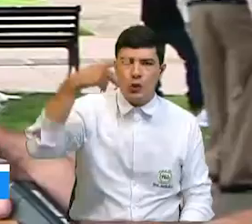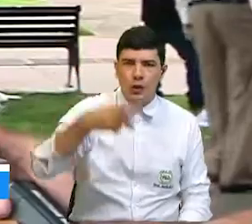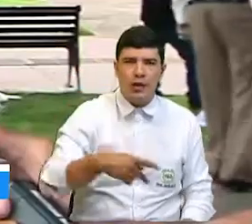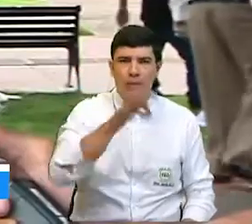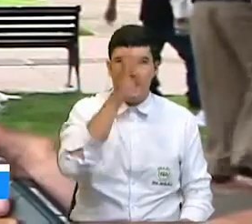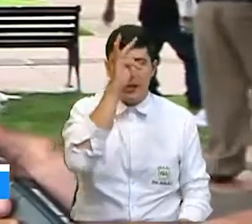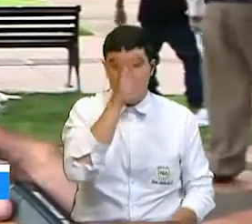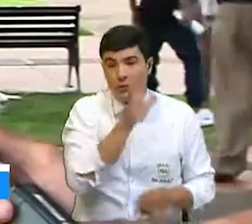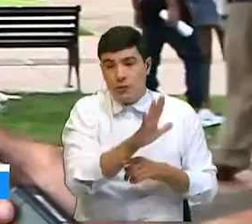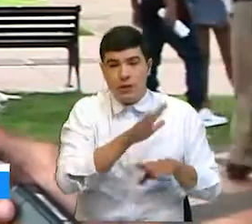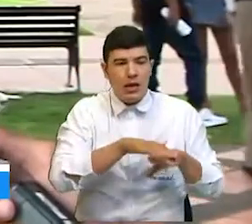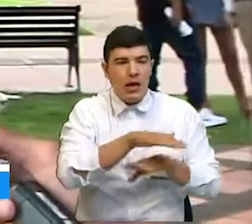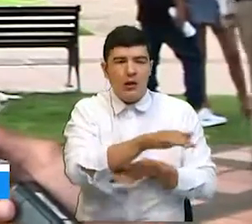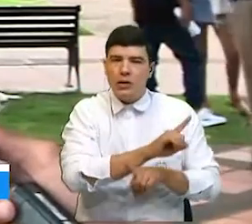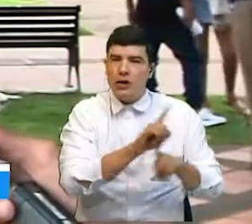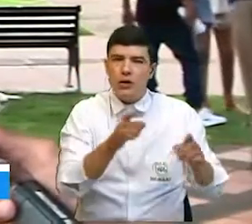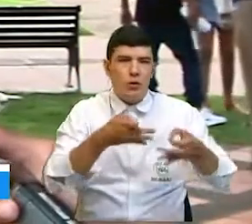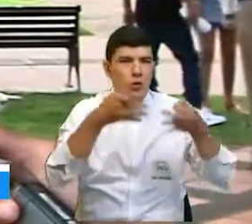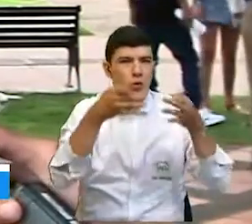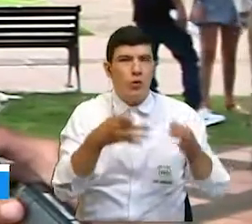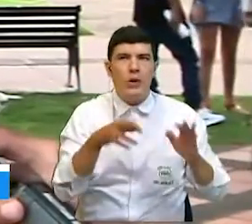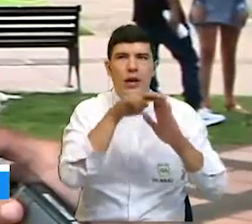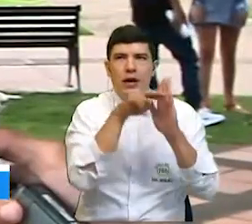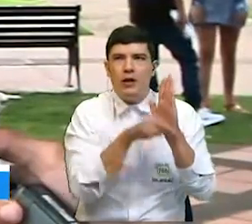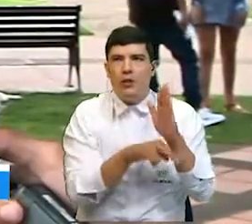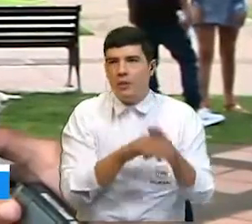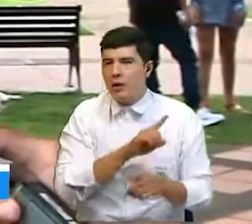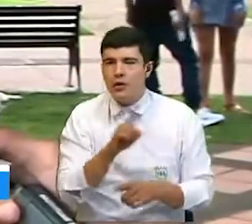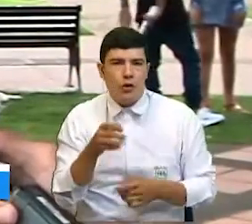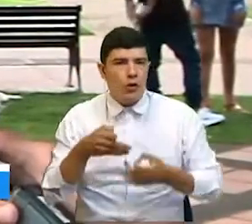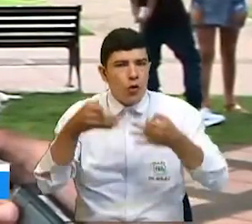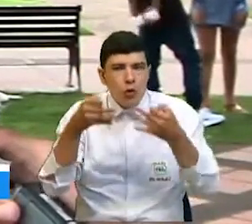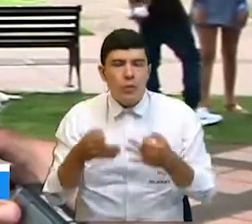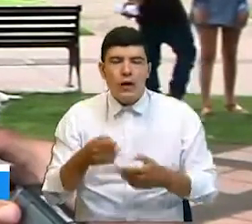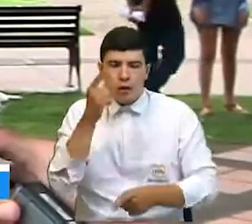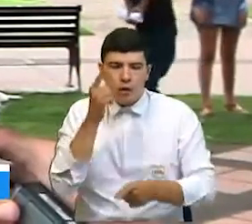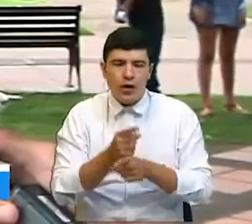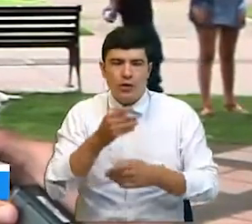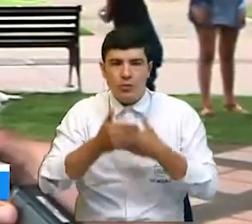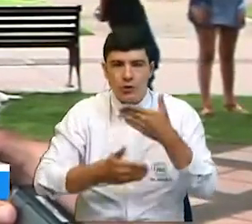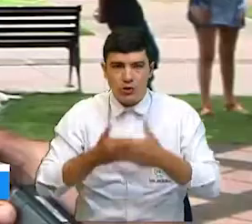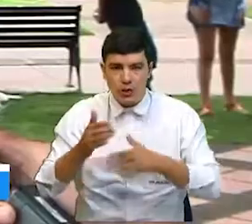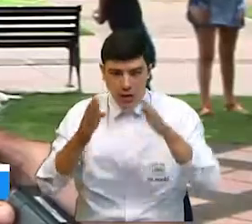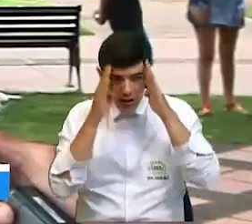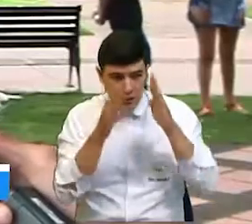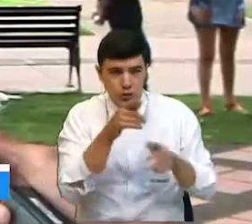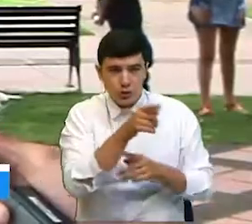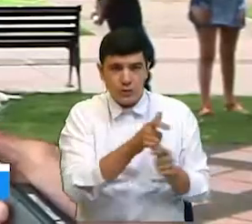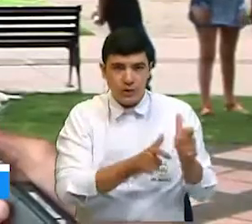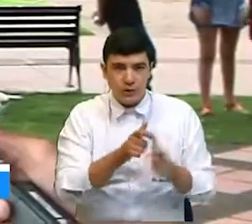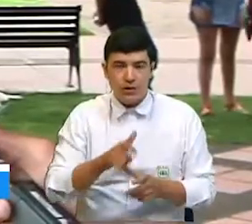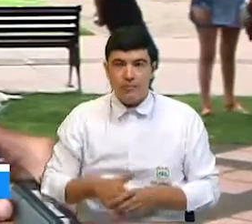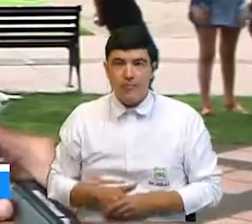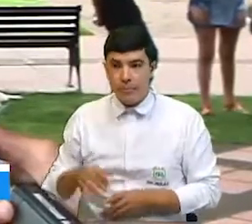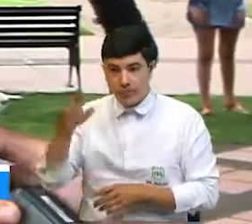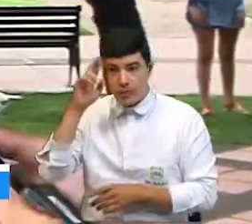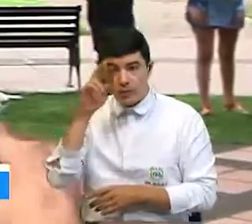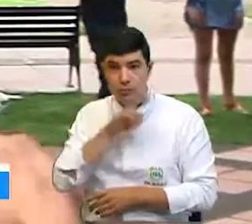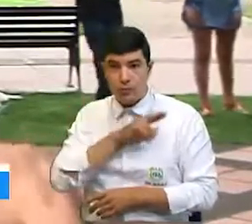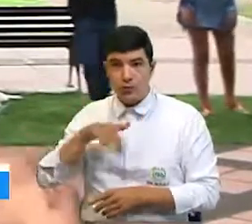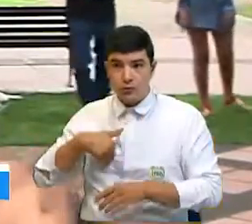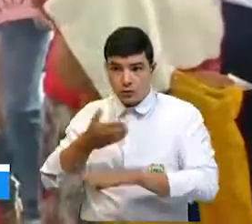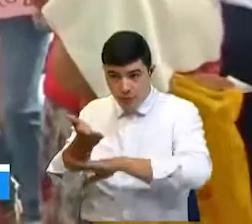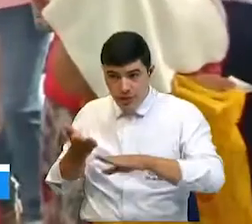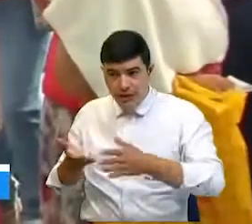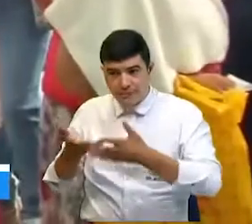y eso pues hace que estén violando la norma y el debido proceso en la atención de los usuarios. Lo que nosotros pedimos